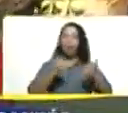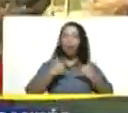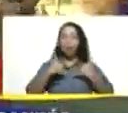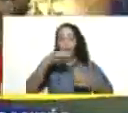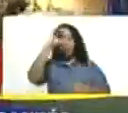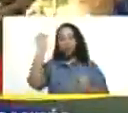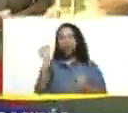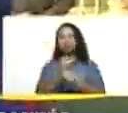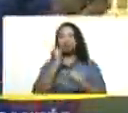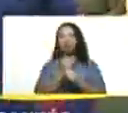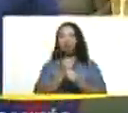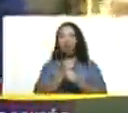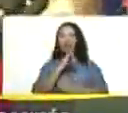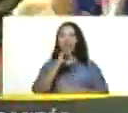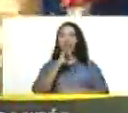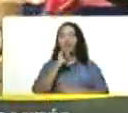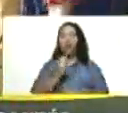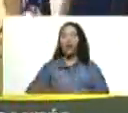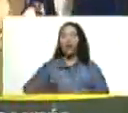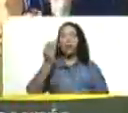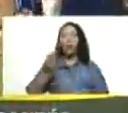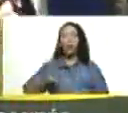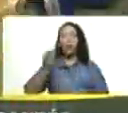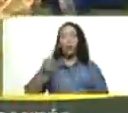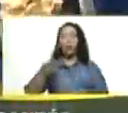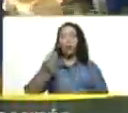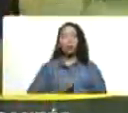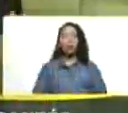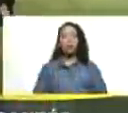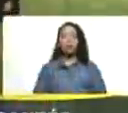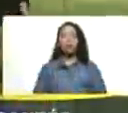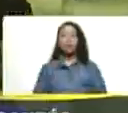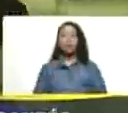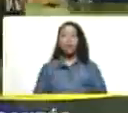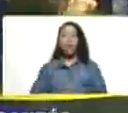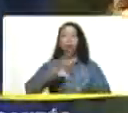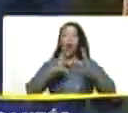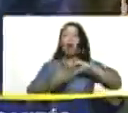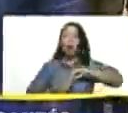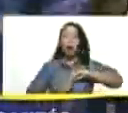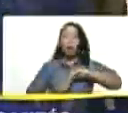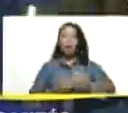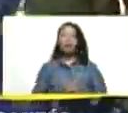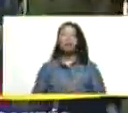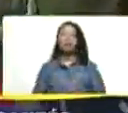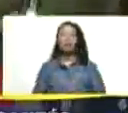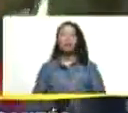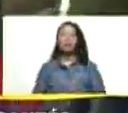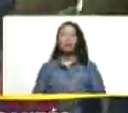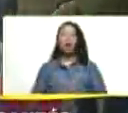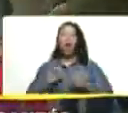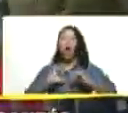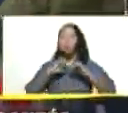trabajando. Y un dato fundamental, un dato clave, los comités locales de abastecimiento y producción